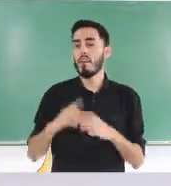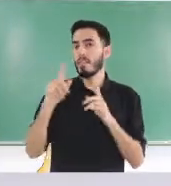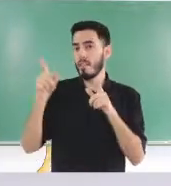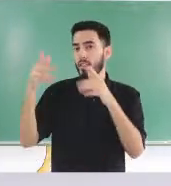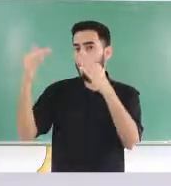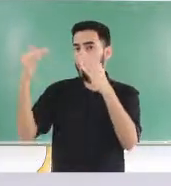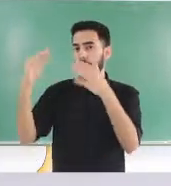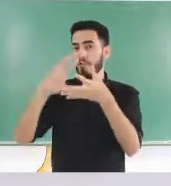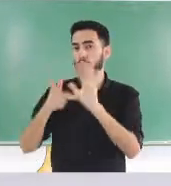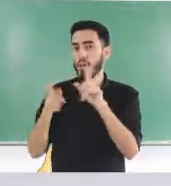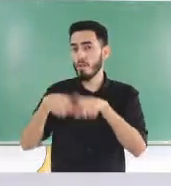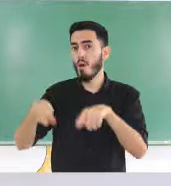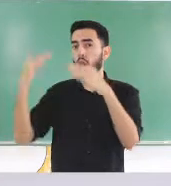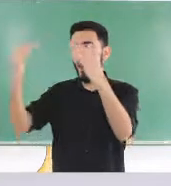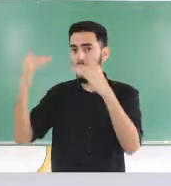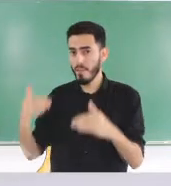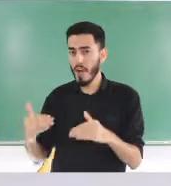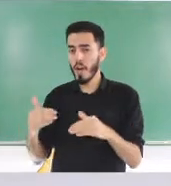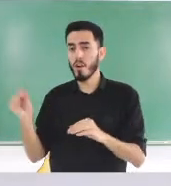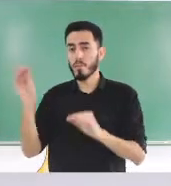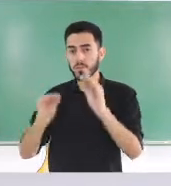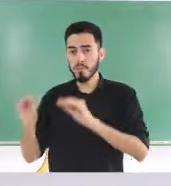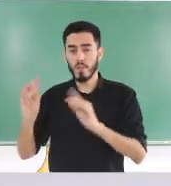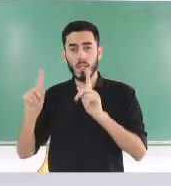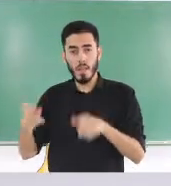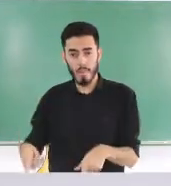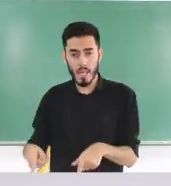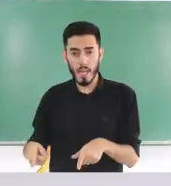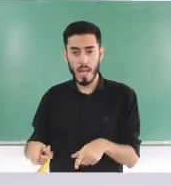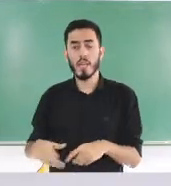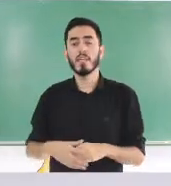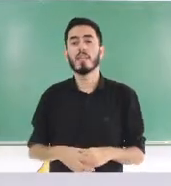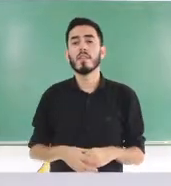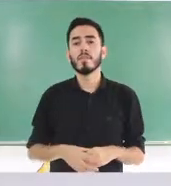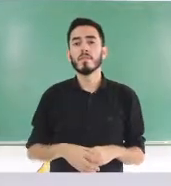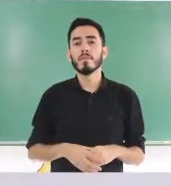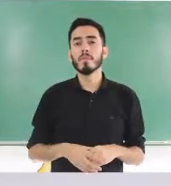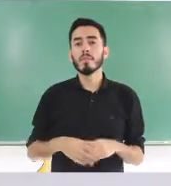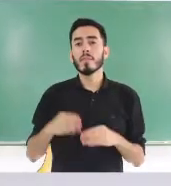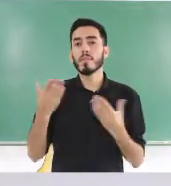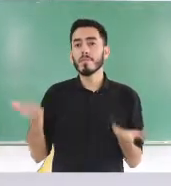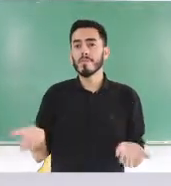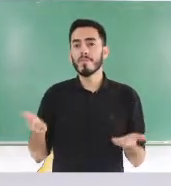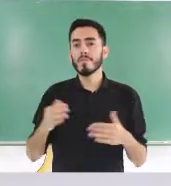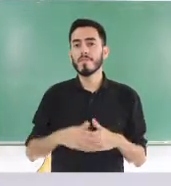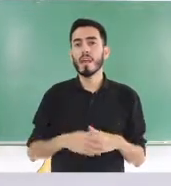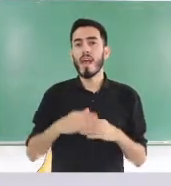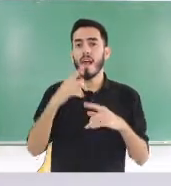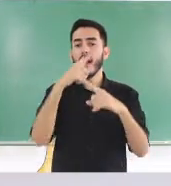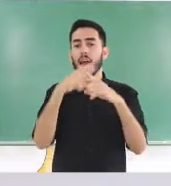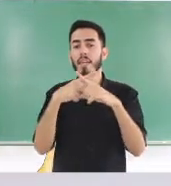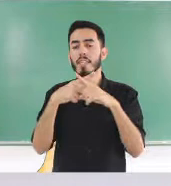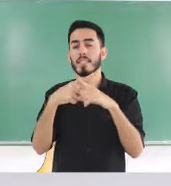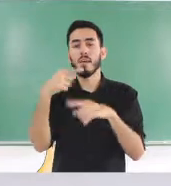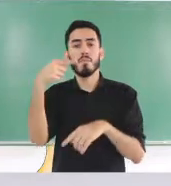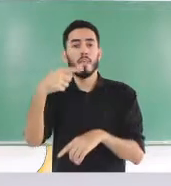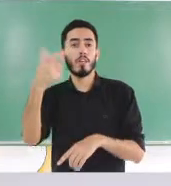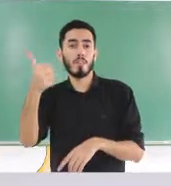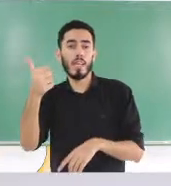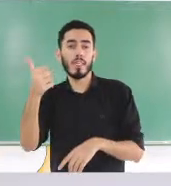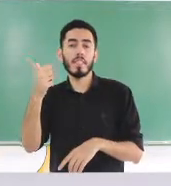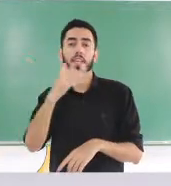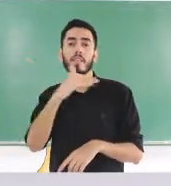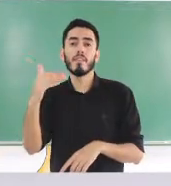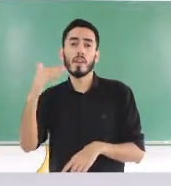las razones, ¿sí? Y luego también de los segmentos homólogos. Entonces, me queda X menos 6